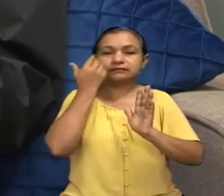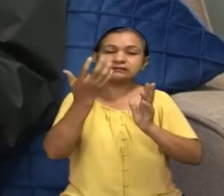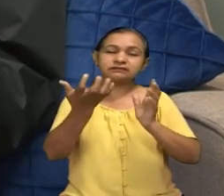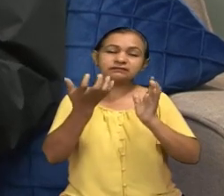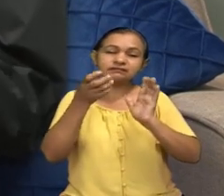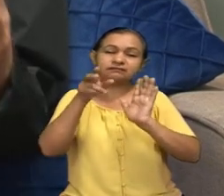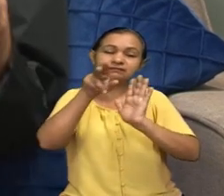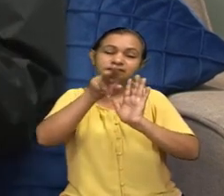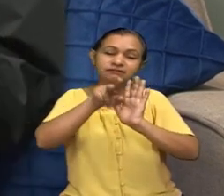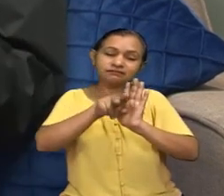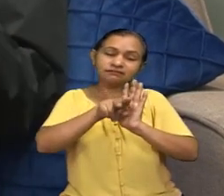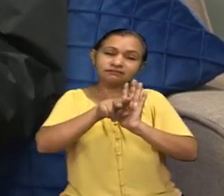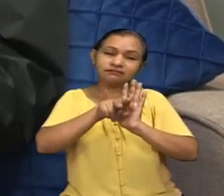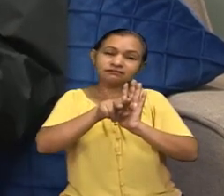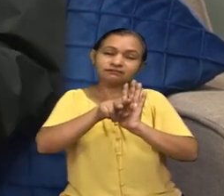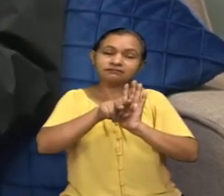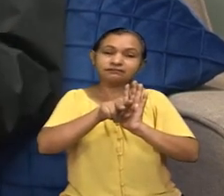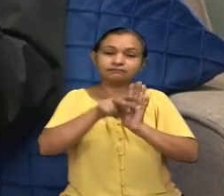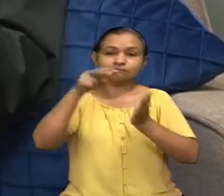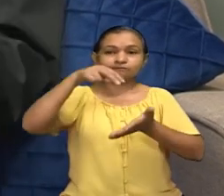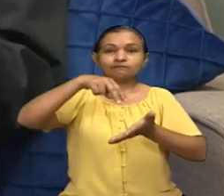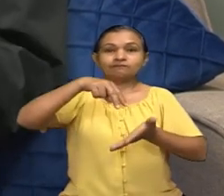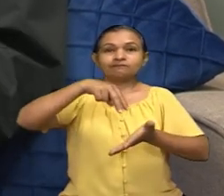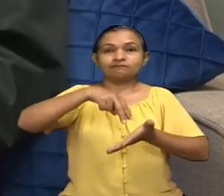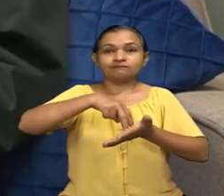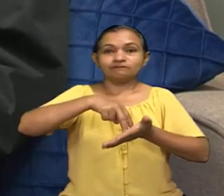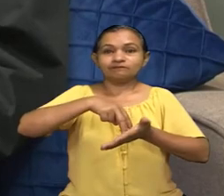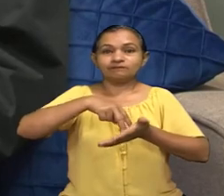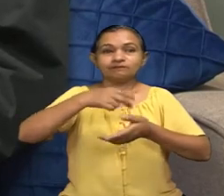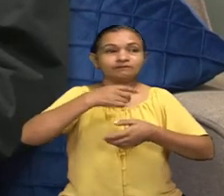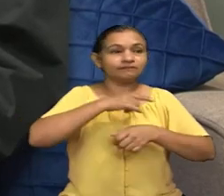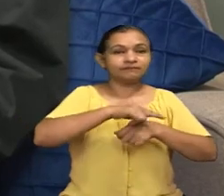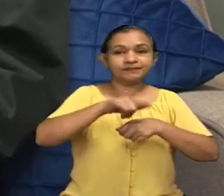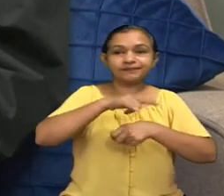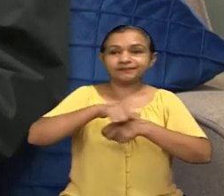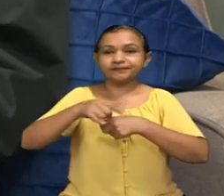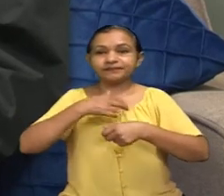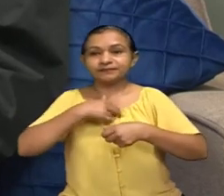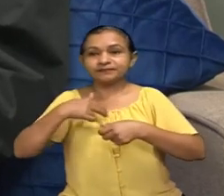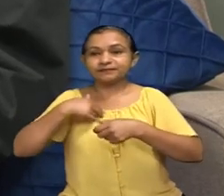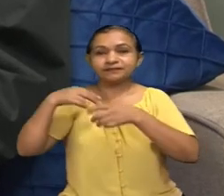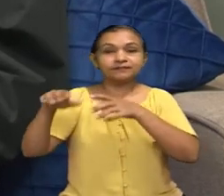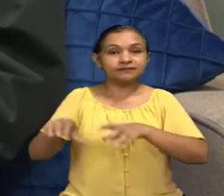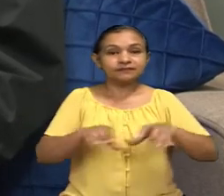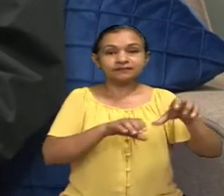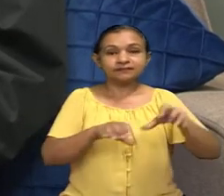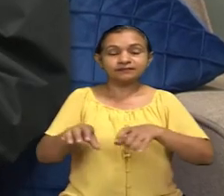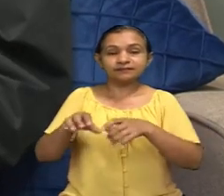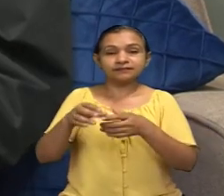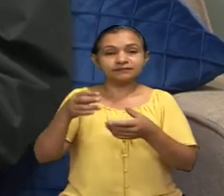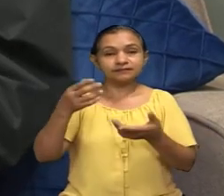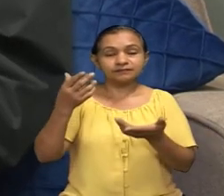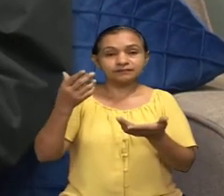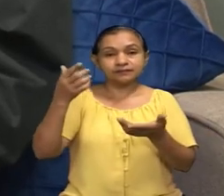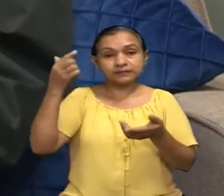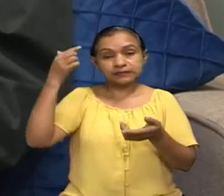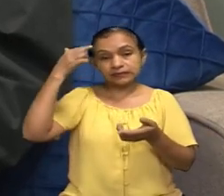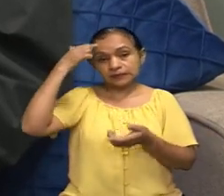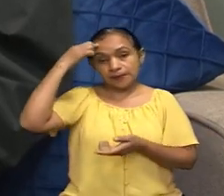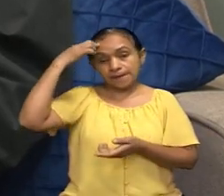ya desde muy temprano en pie, ¿no?, buscando cómo hacer alguna actividad. La memoria es